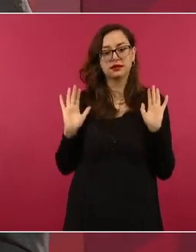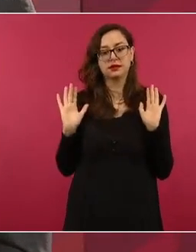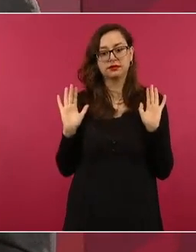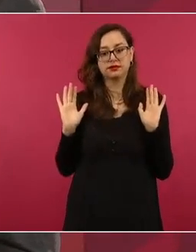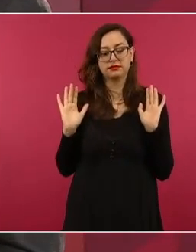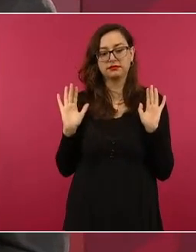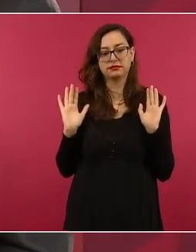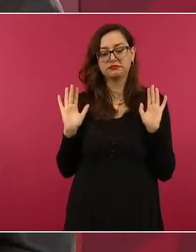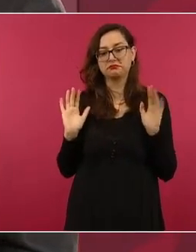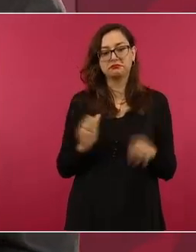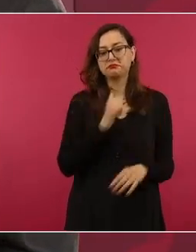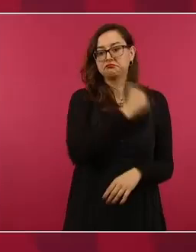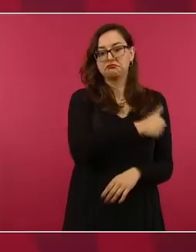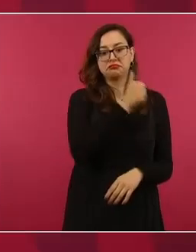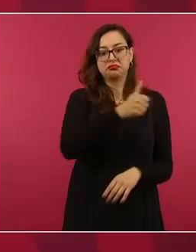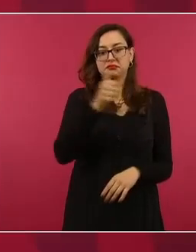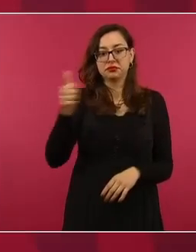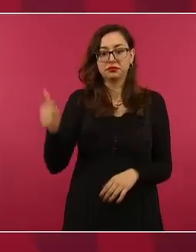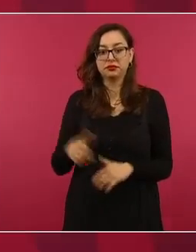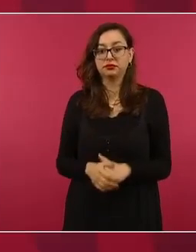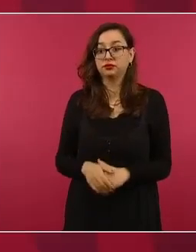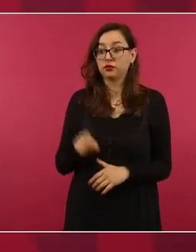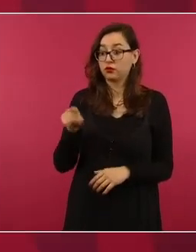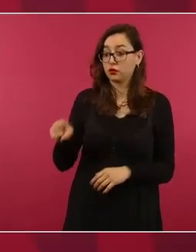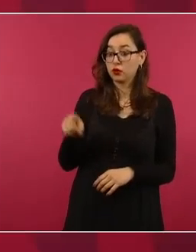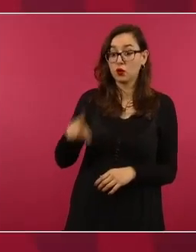Y una mujer como Claudia,